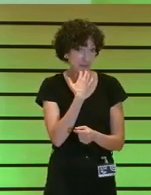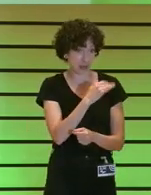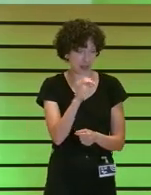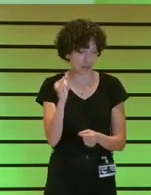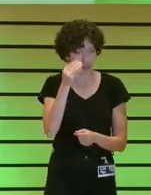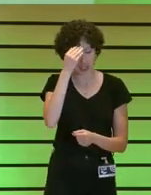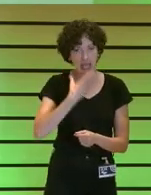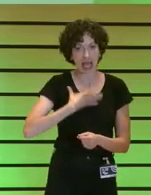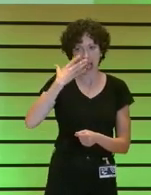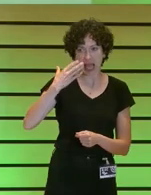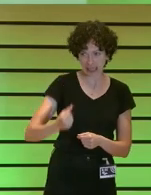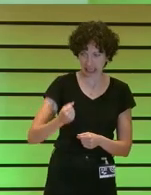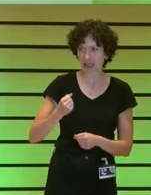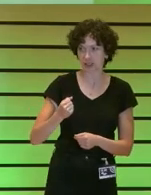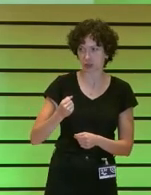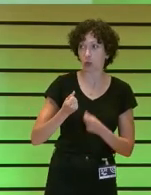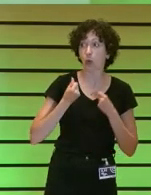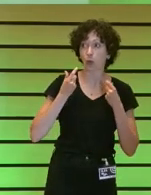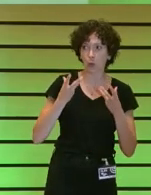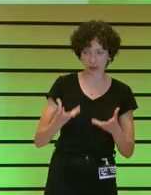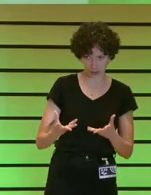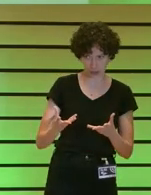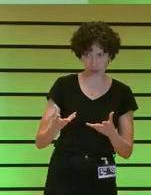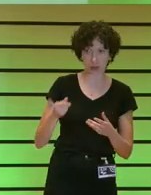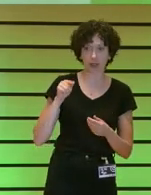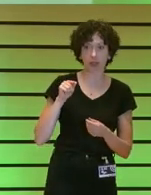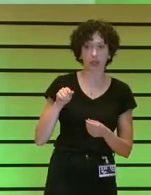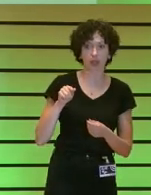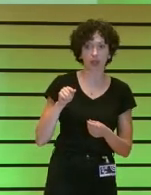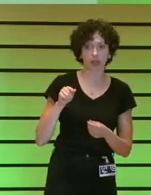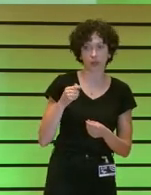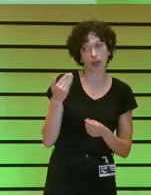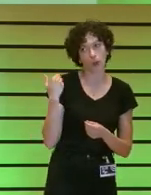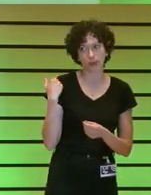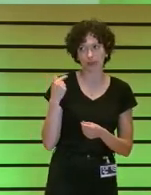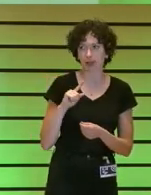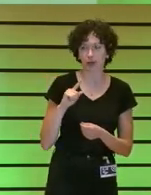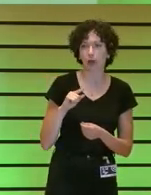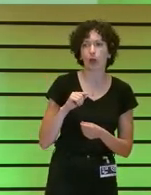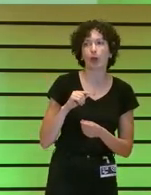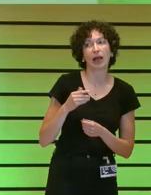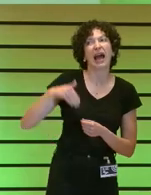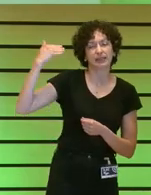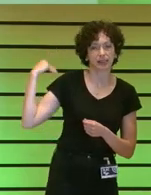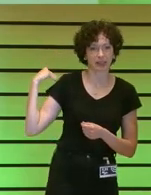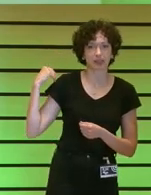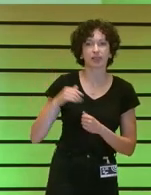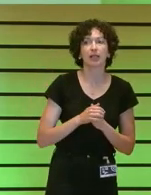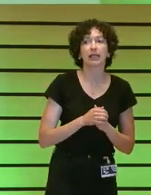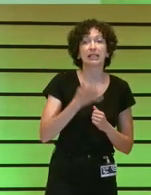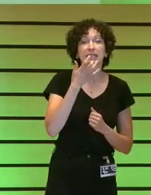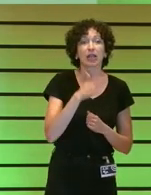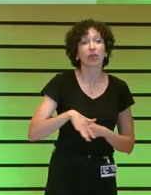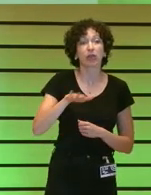cuántos alcaldes y alcaldesas les ha costado el puesto no estas últimas eh Sino antes les ha costado el puesto teatro realizar